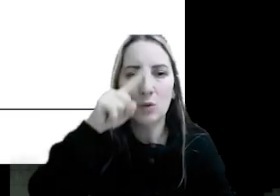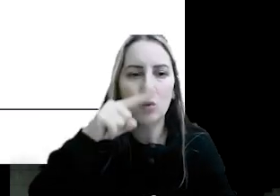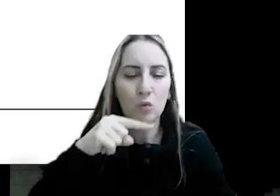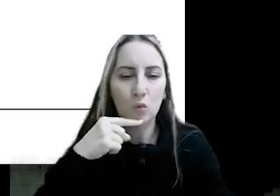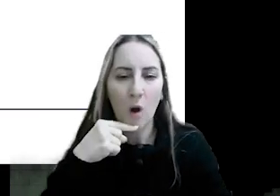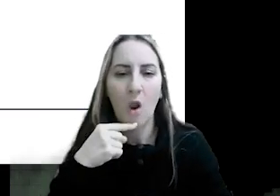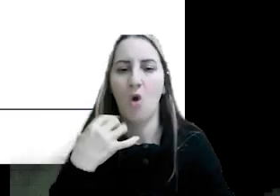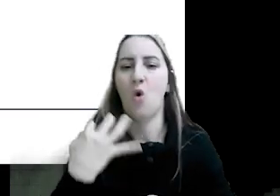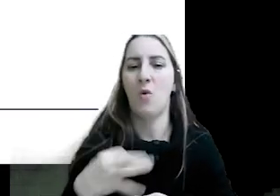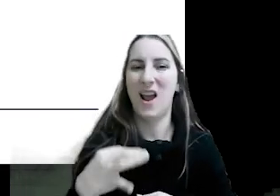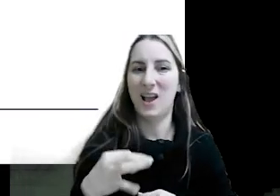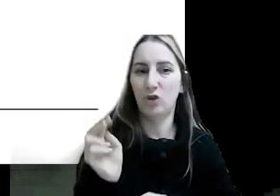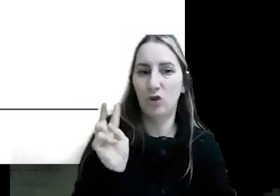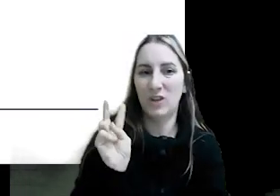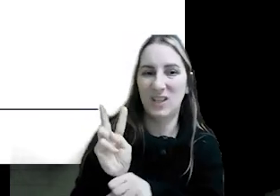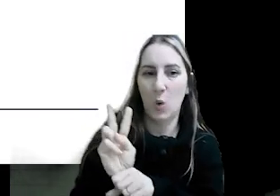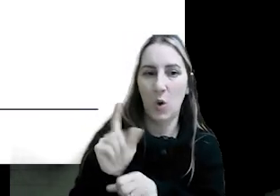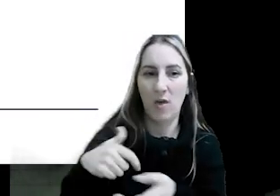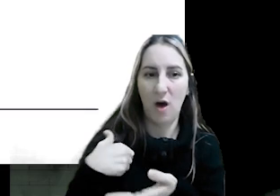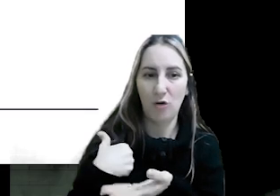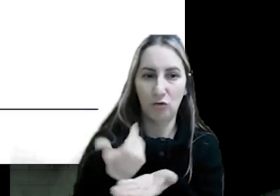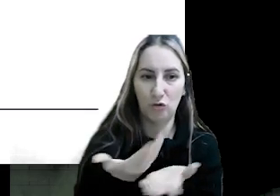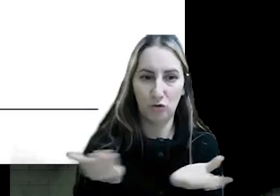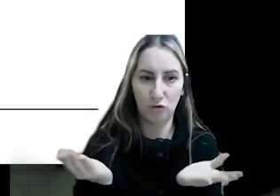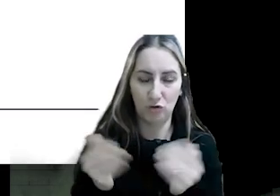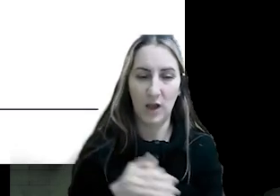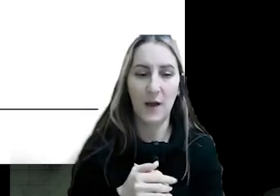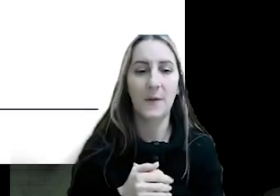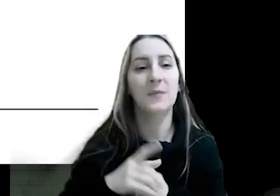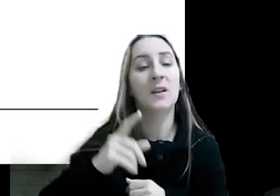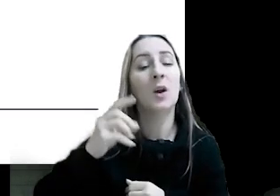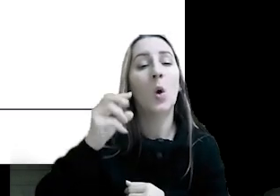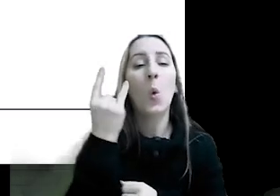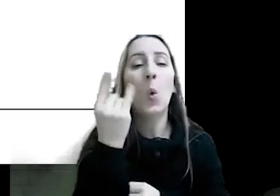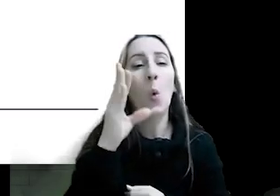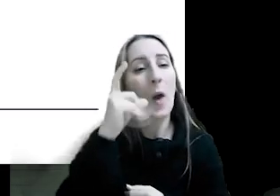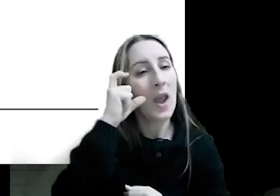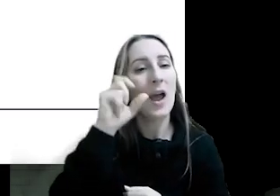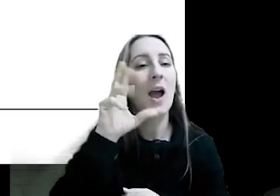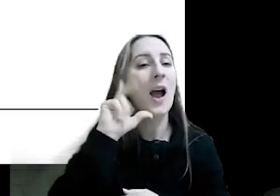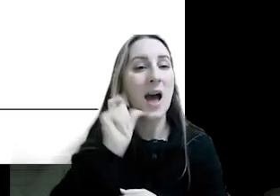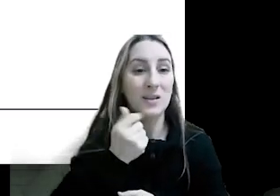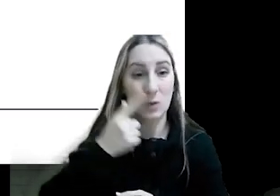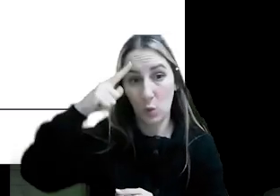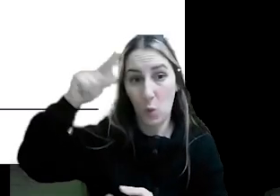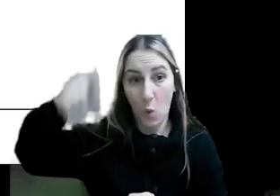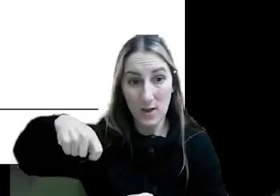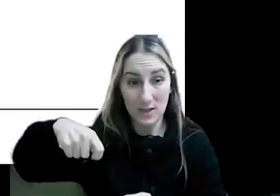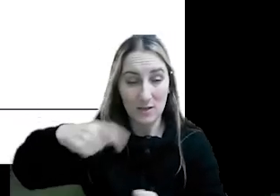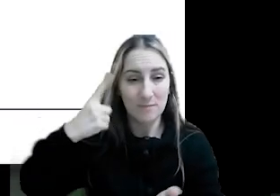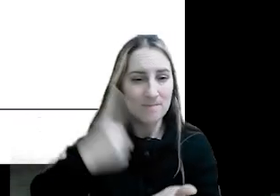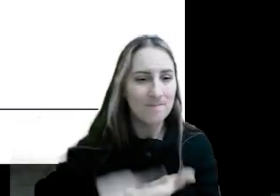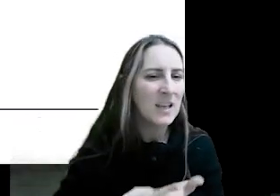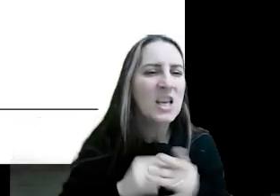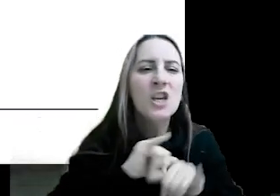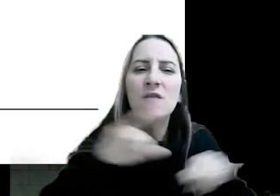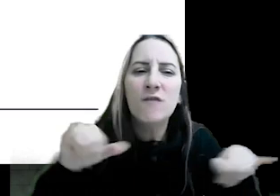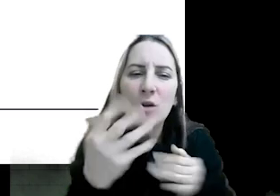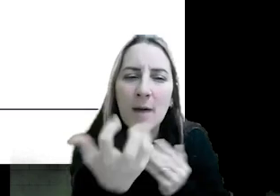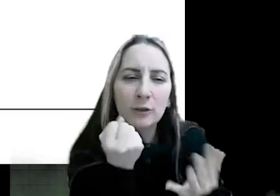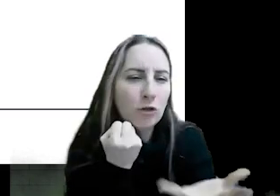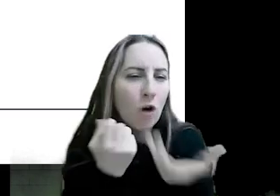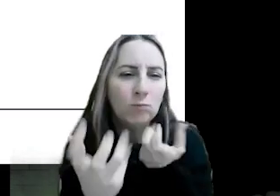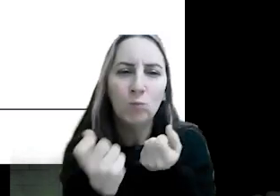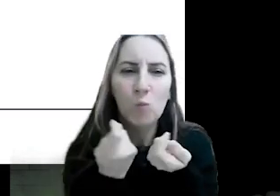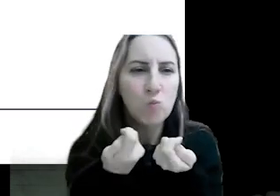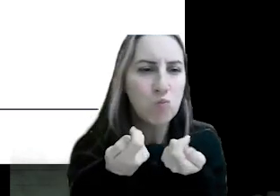obligaciones de seguridad social. De este fallo de Ubergas pude sacar pocos datos. Hubiese